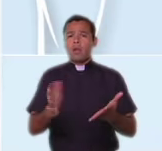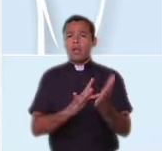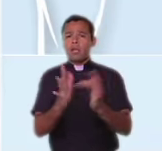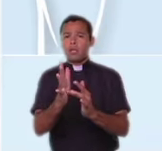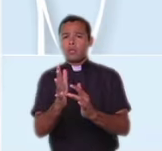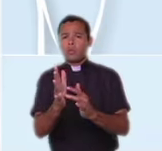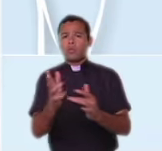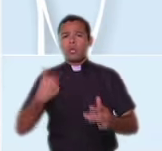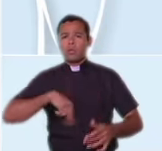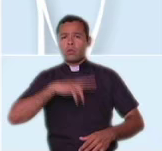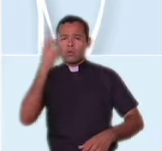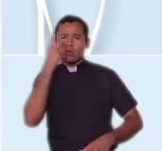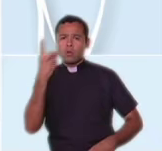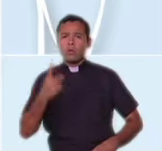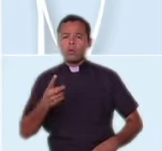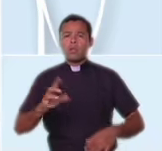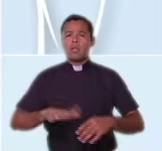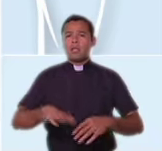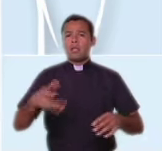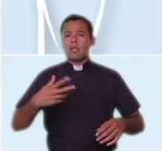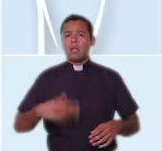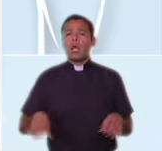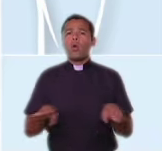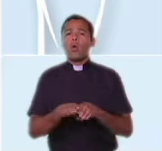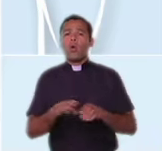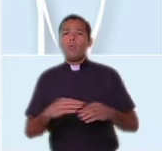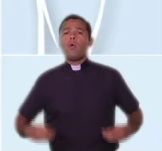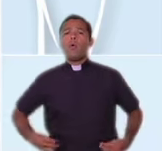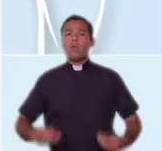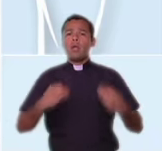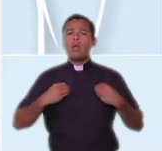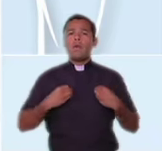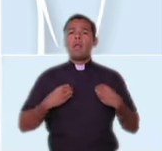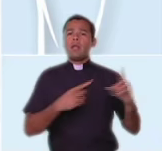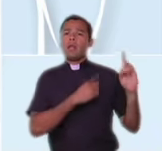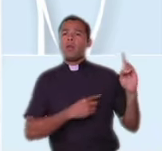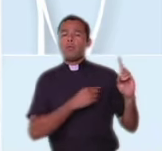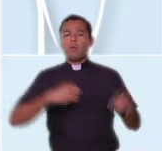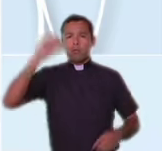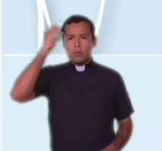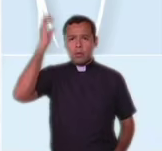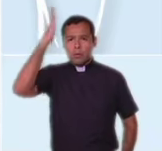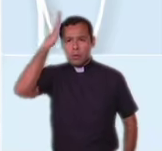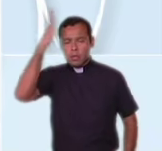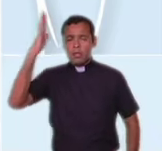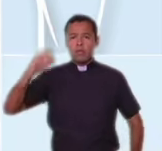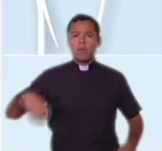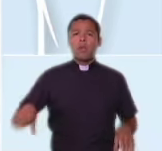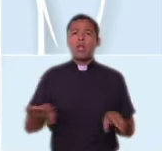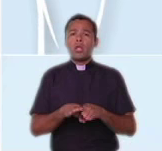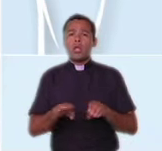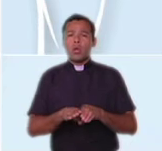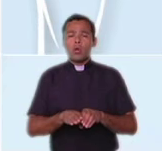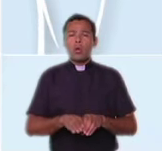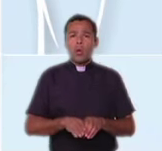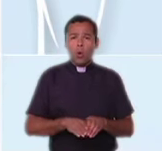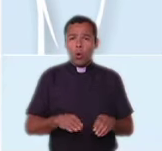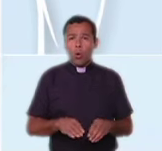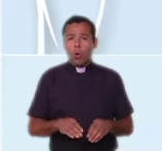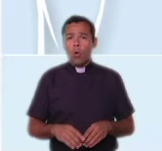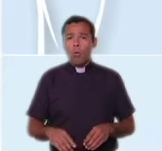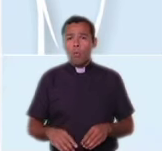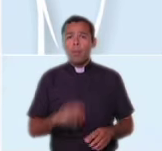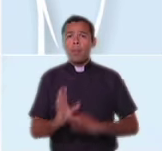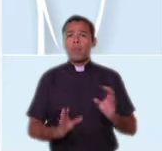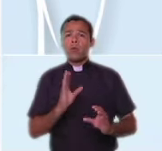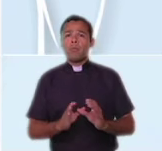debe de ser plenamente despegada de todo aquello que nos impida vivir nuestro compromiso bautismal y de poder predicar su